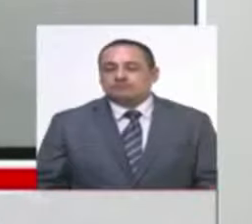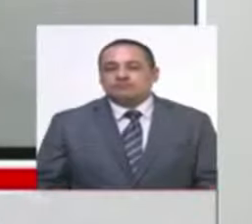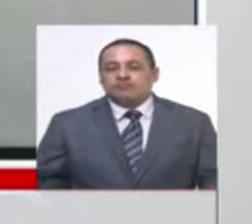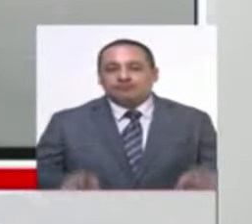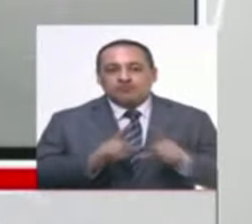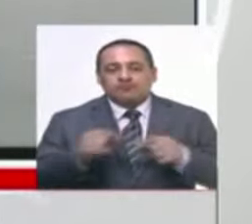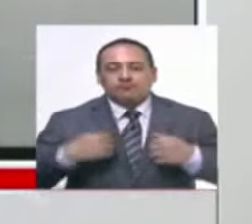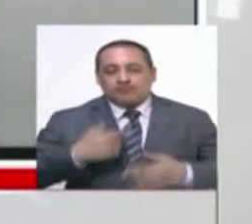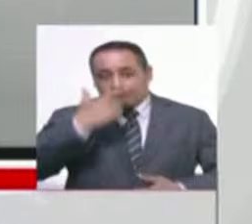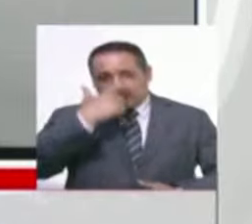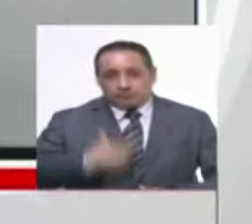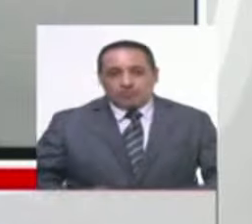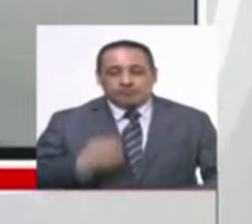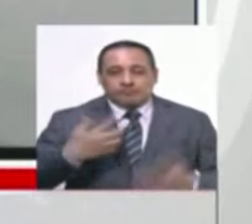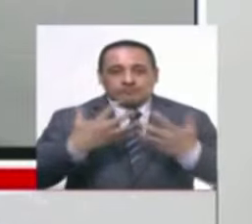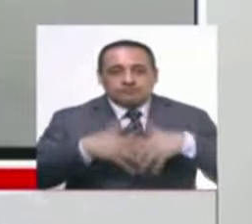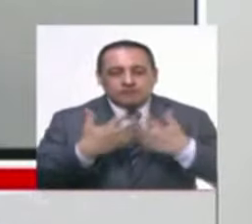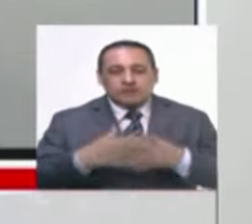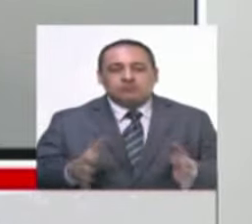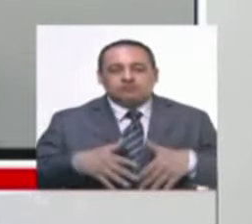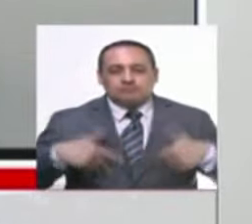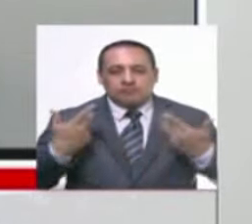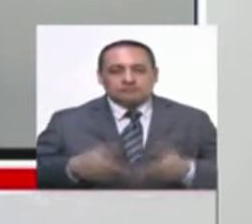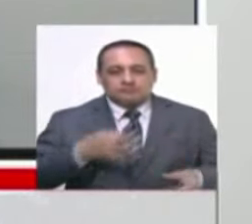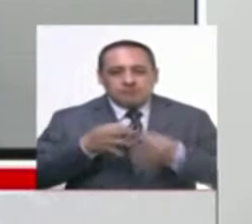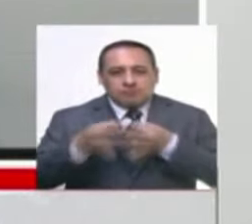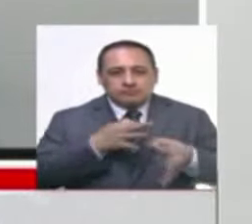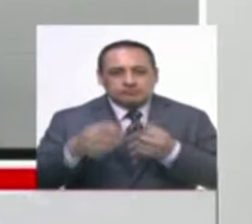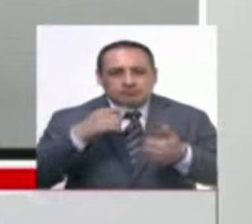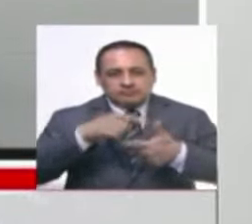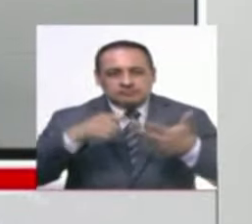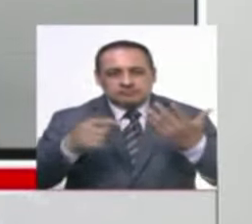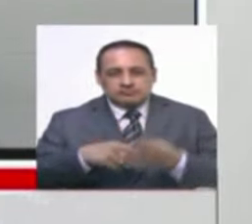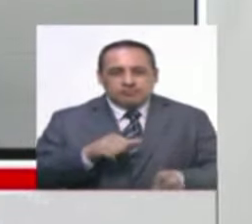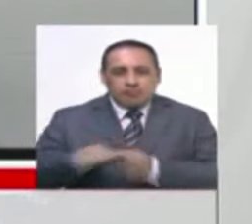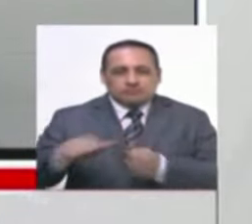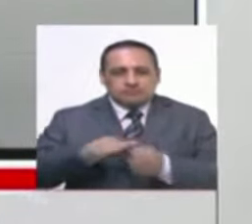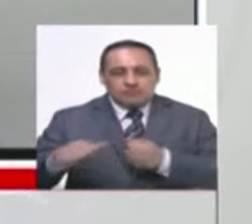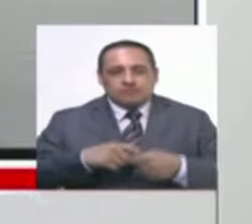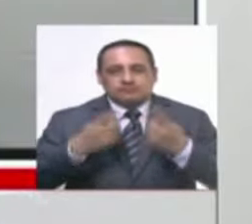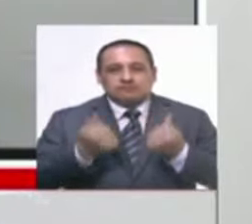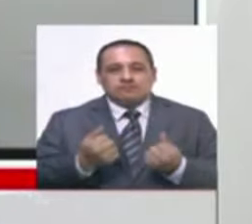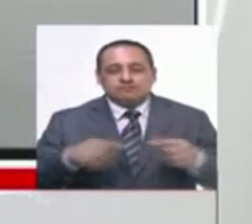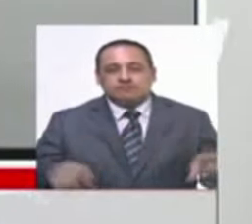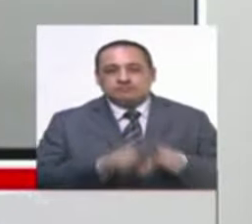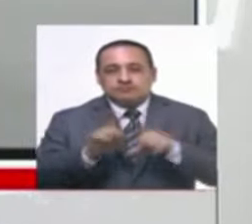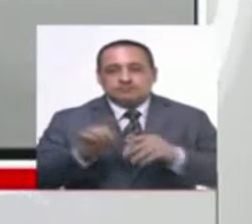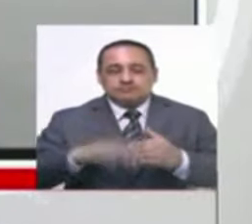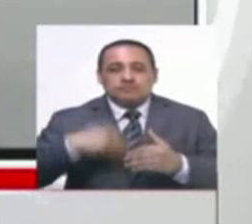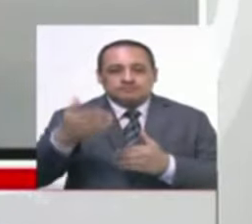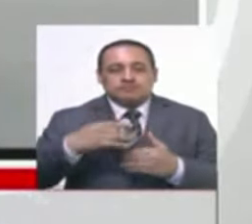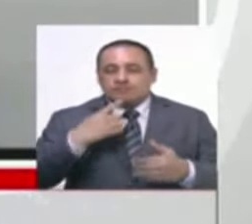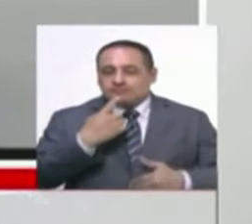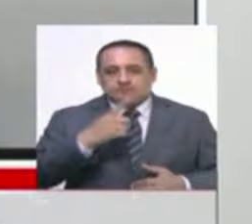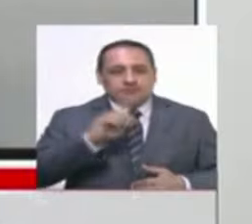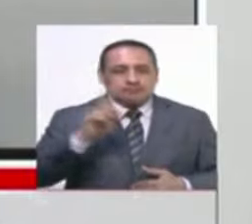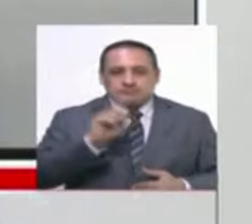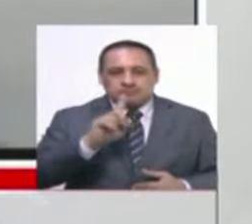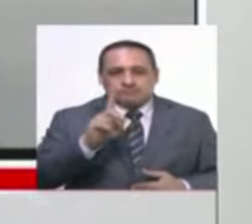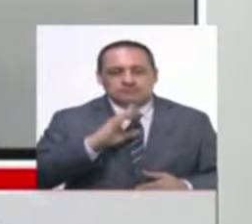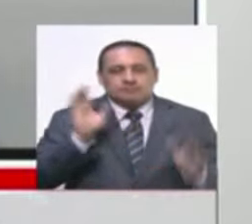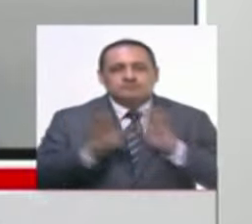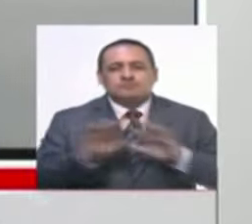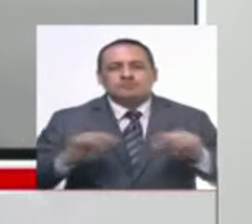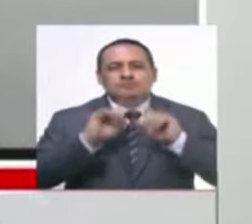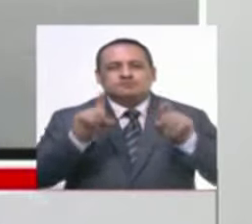como empresario podía justificar la salida de ese dinero. Pero luego de los escándalos yo le dije que no. Y le